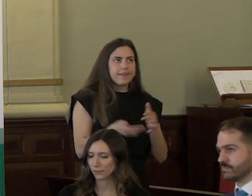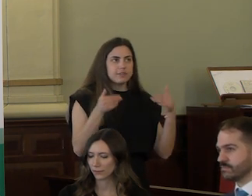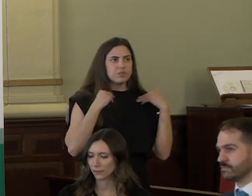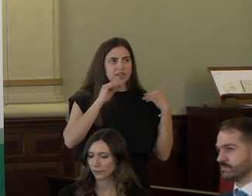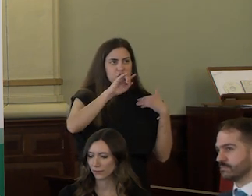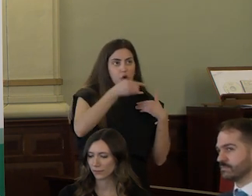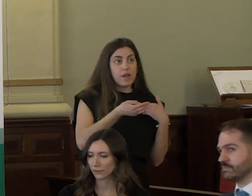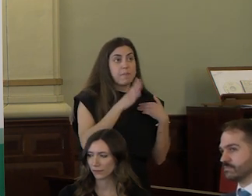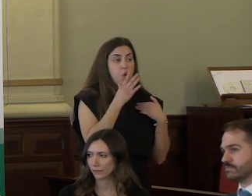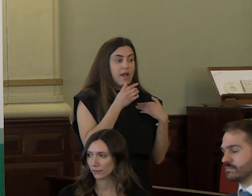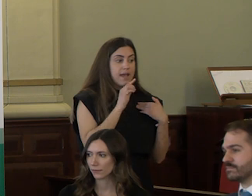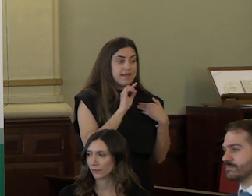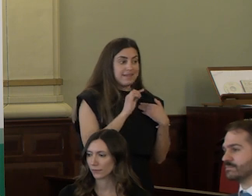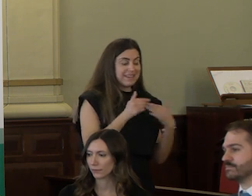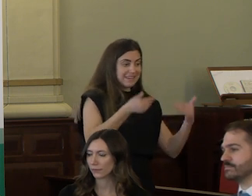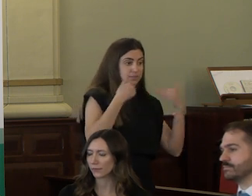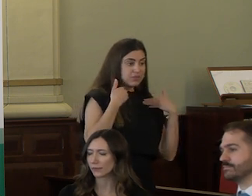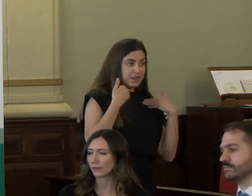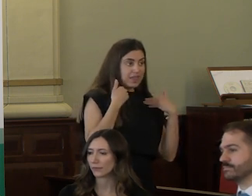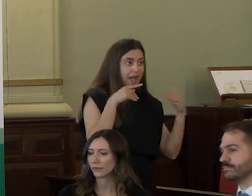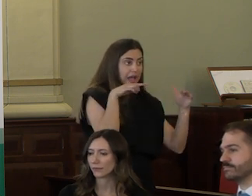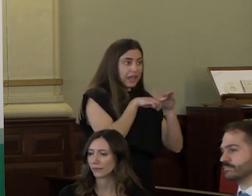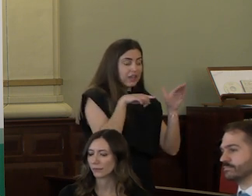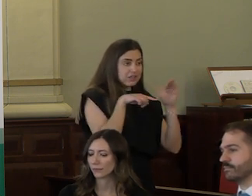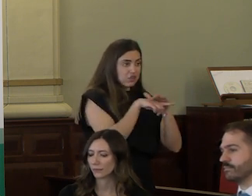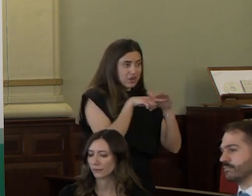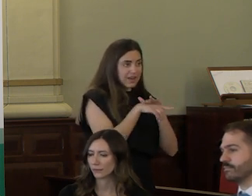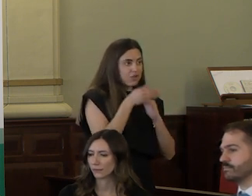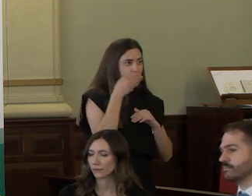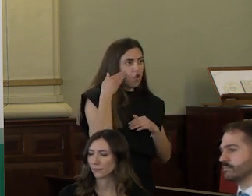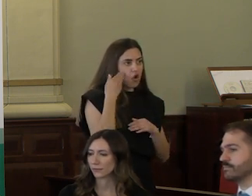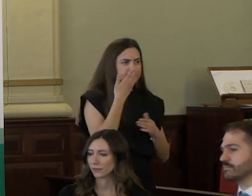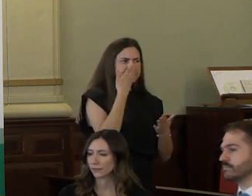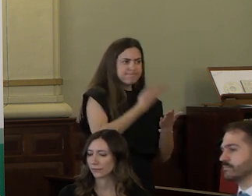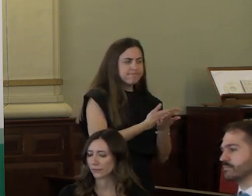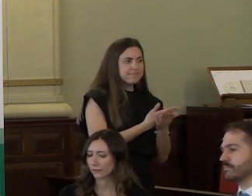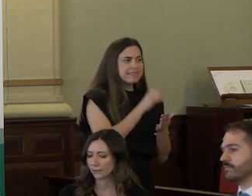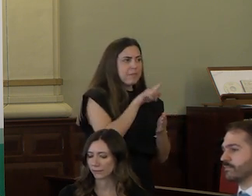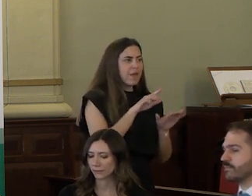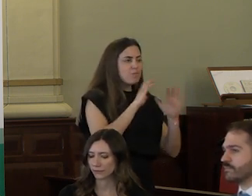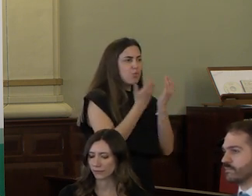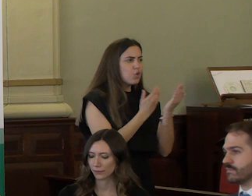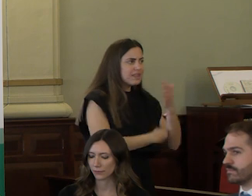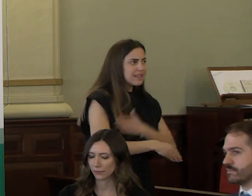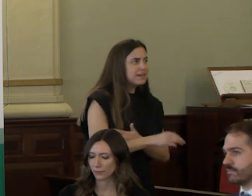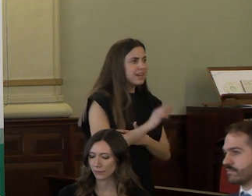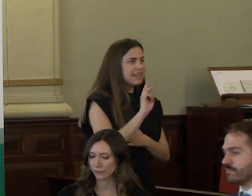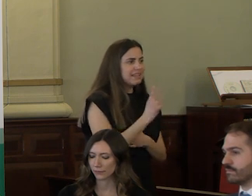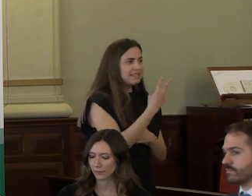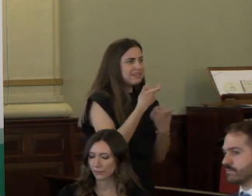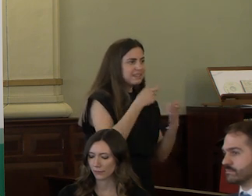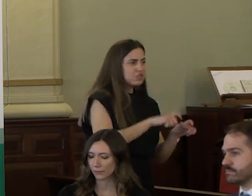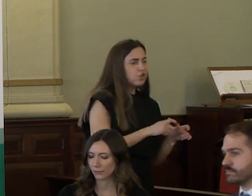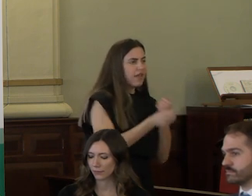responsabilidad de gestionar con rigor y con honor la entidad, de cuidar del mundo de la discapacidad, del tercer sector, de la